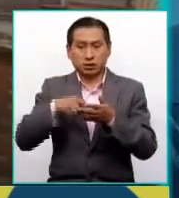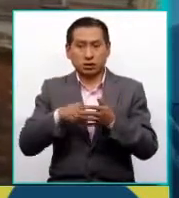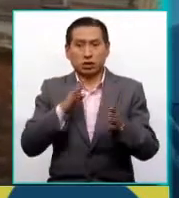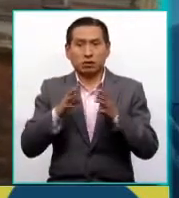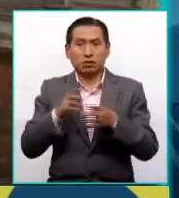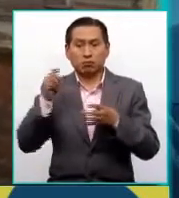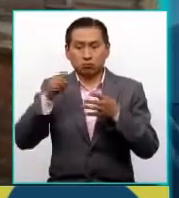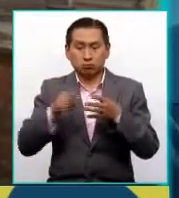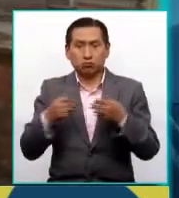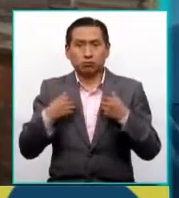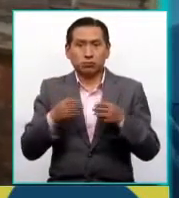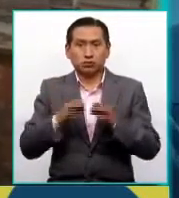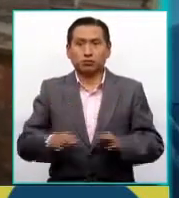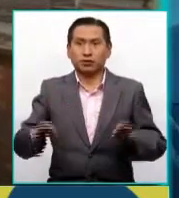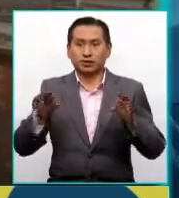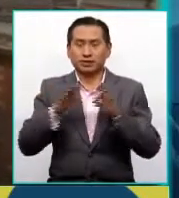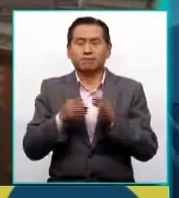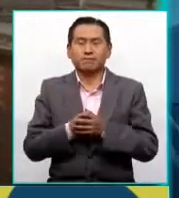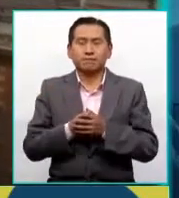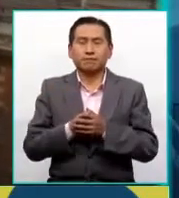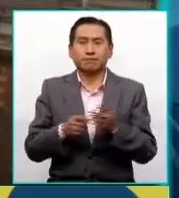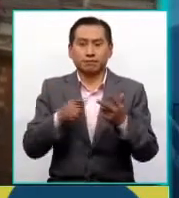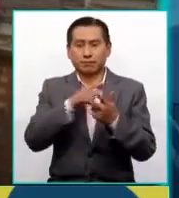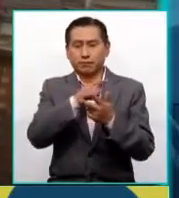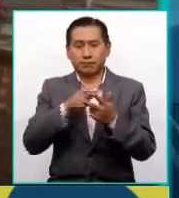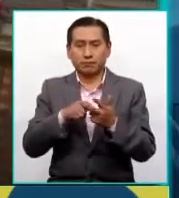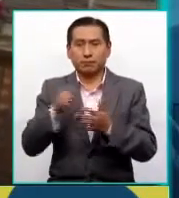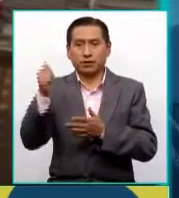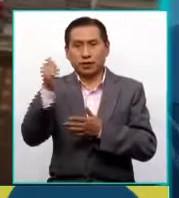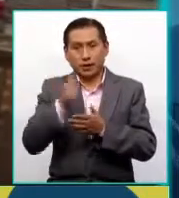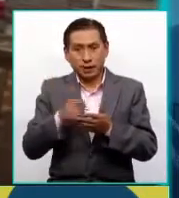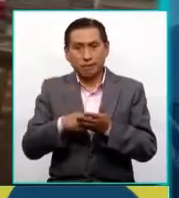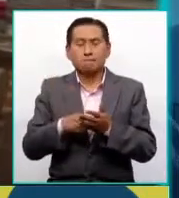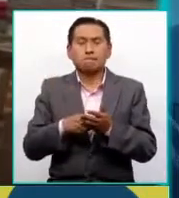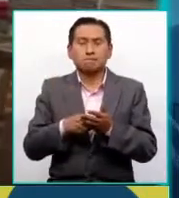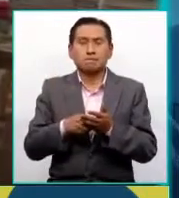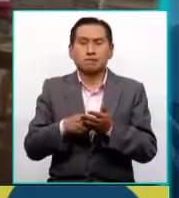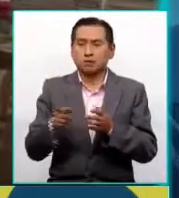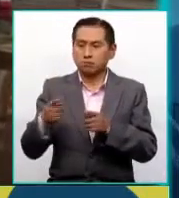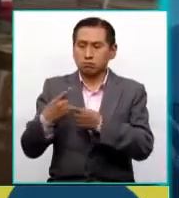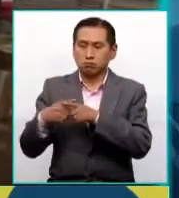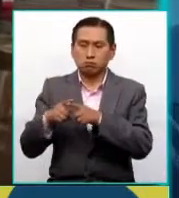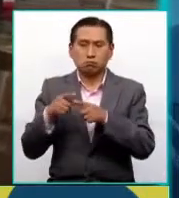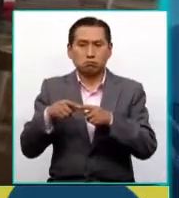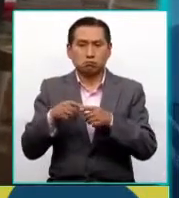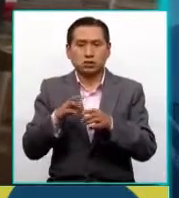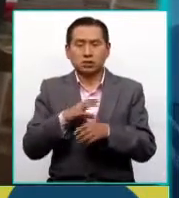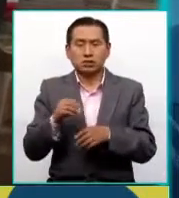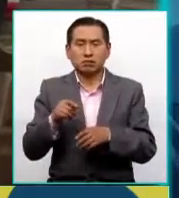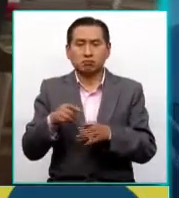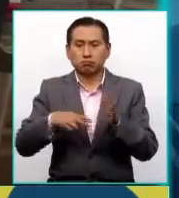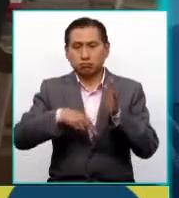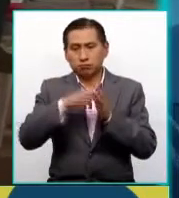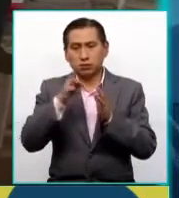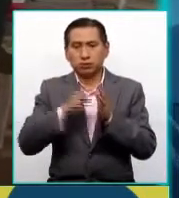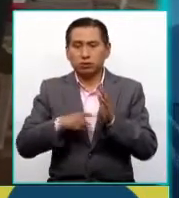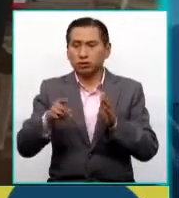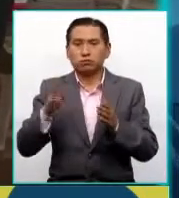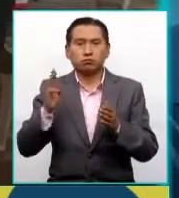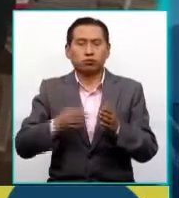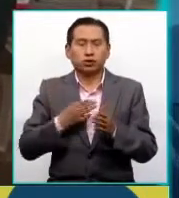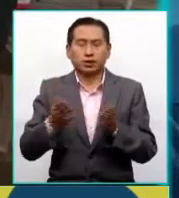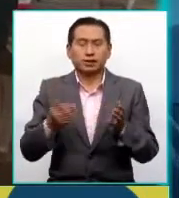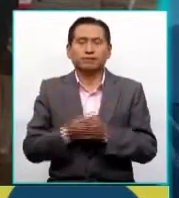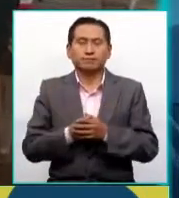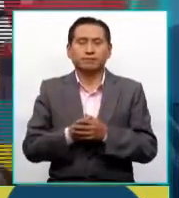desde estos tres ámbitos artísticos, ¿no? Que son el arte, los tejidos, la pintura y la